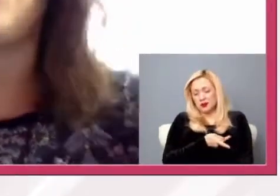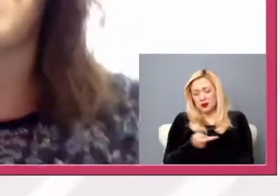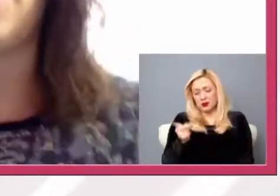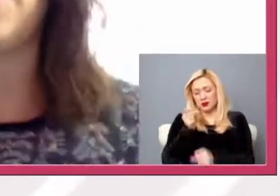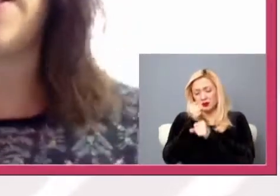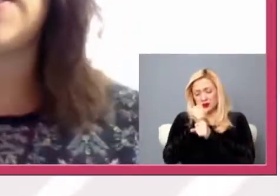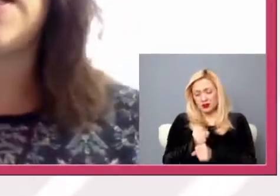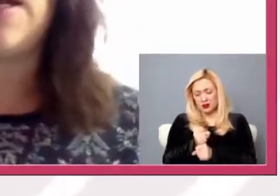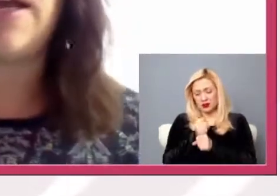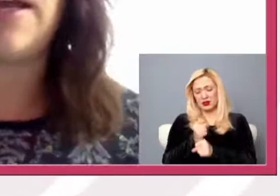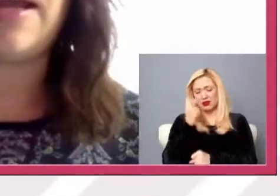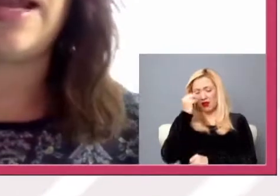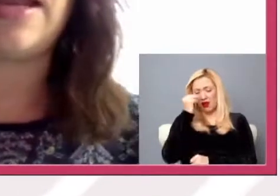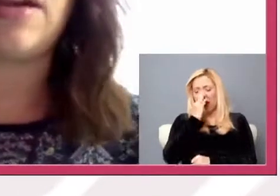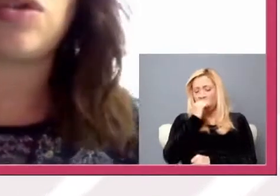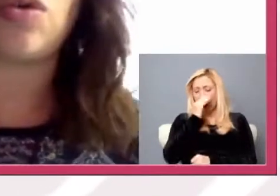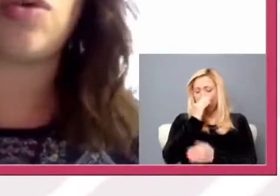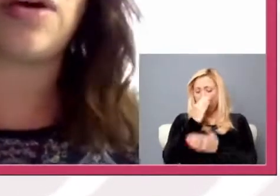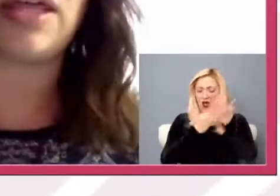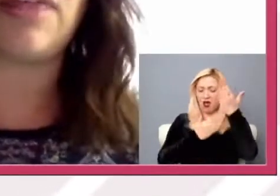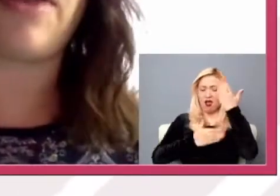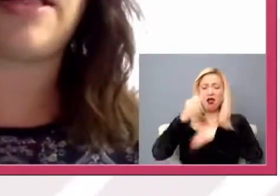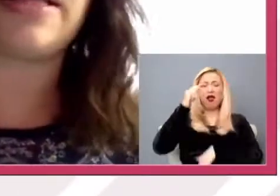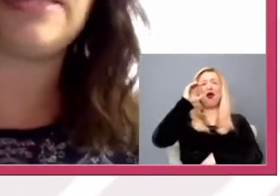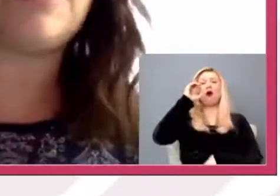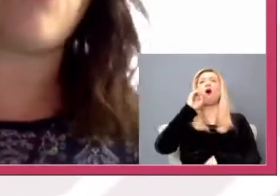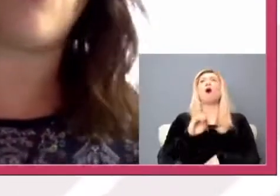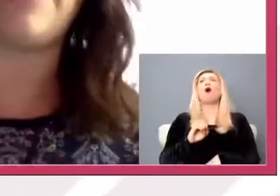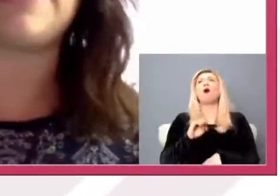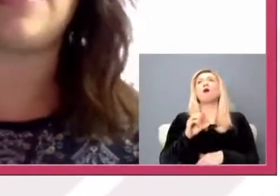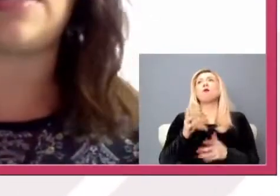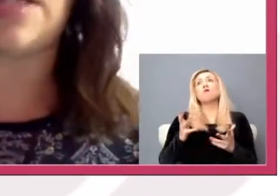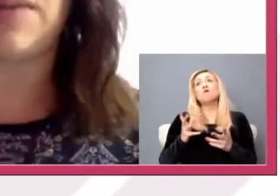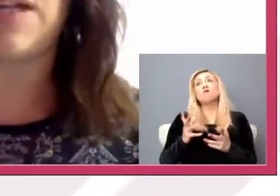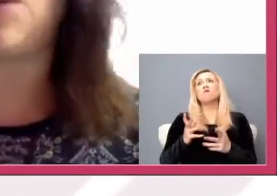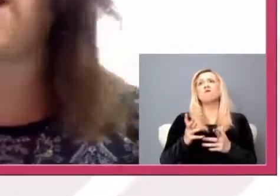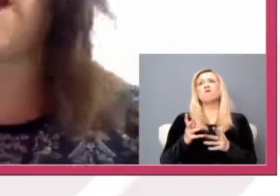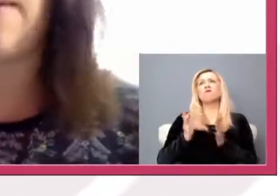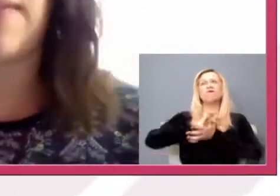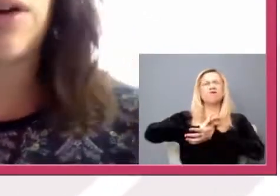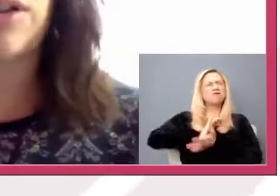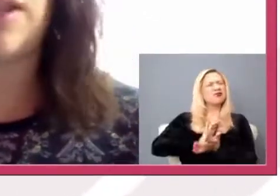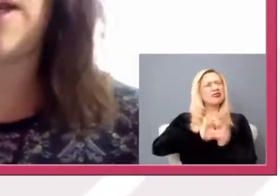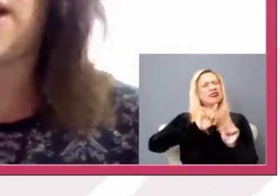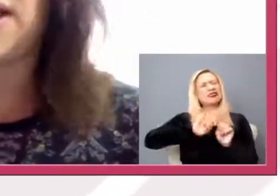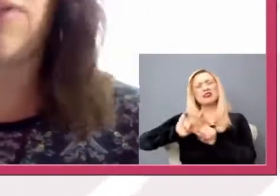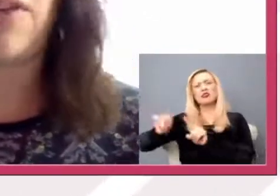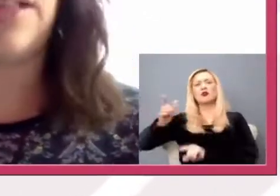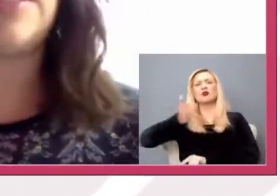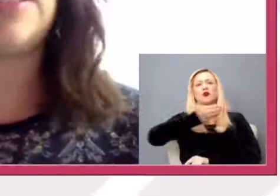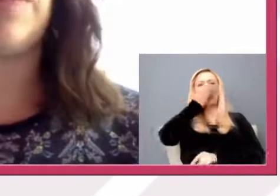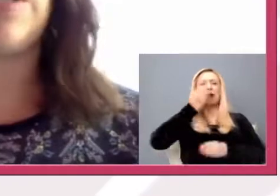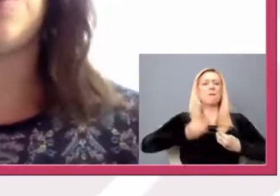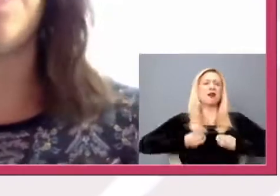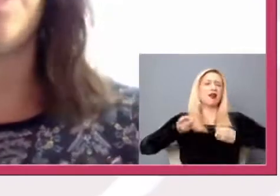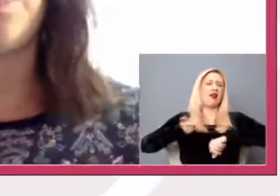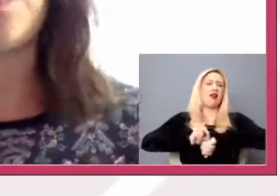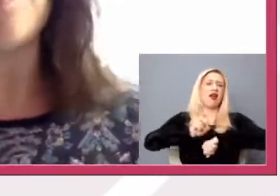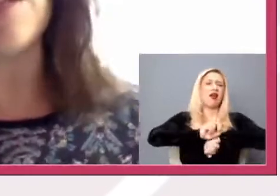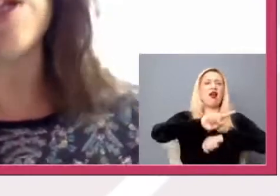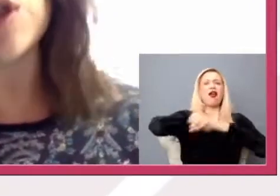vivir diferentes géneros o diferentes formas de discriminación en la vida cotidiana en diferentes